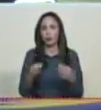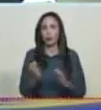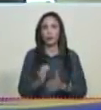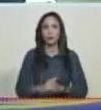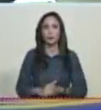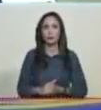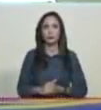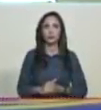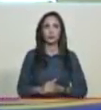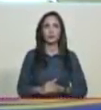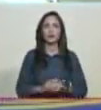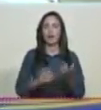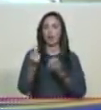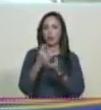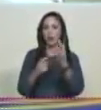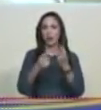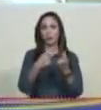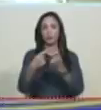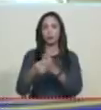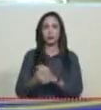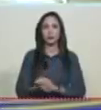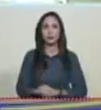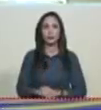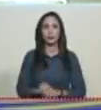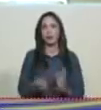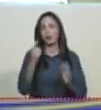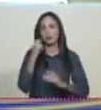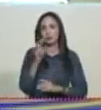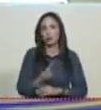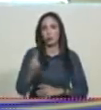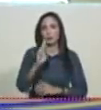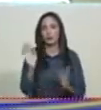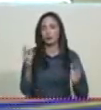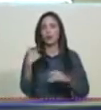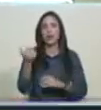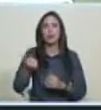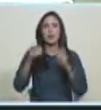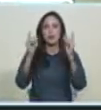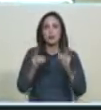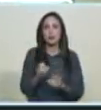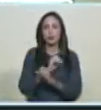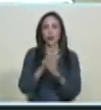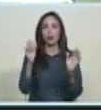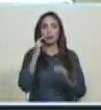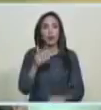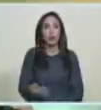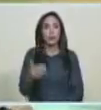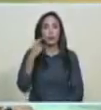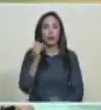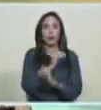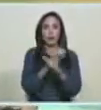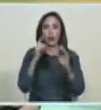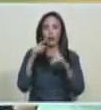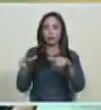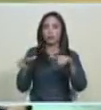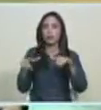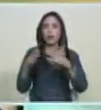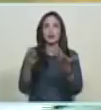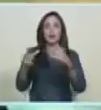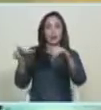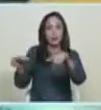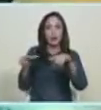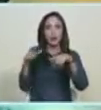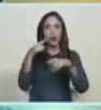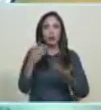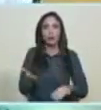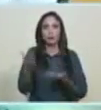que el que esté invirtiendo quiera utilizar. Correcto, es muy importante. Aquí están los certificados,